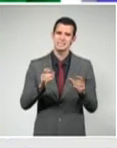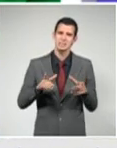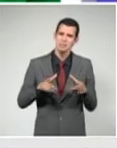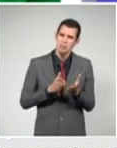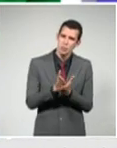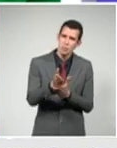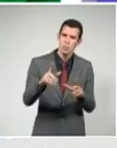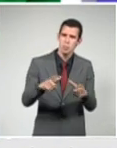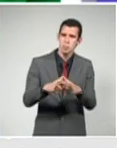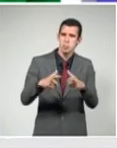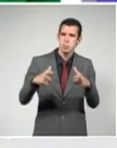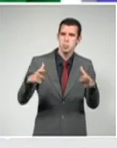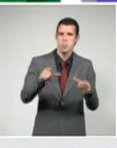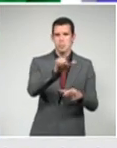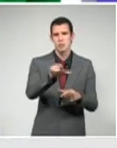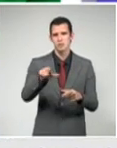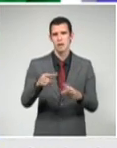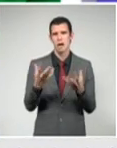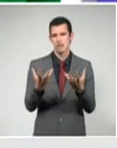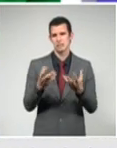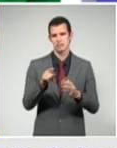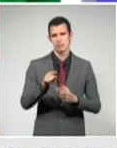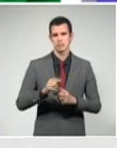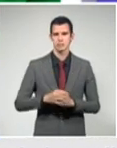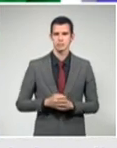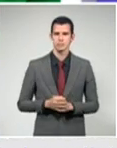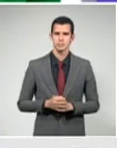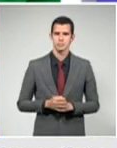casos activos. Con estos